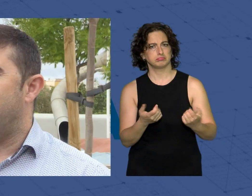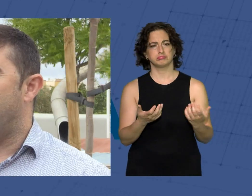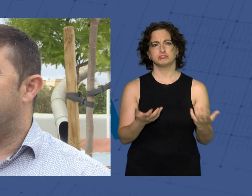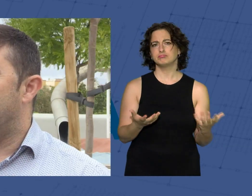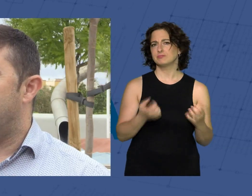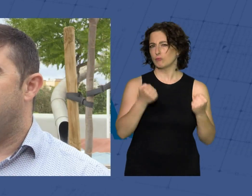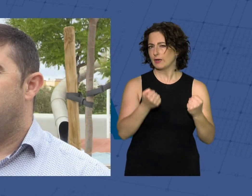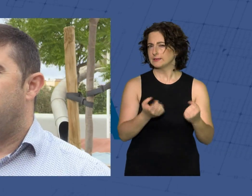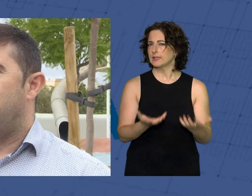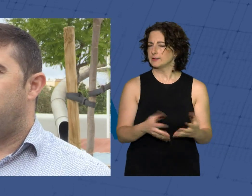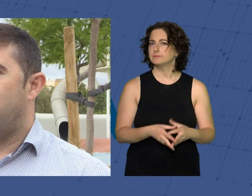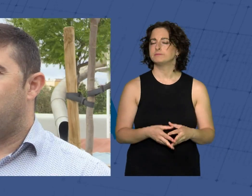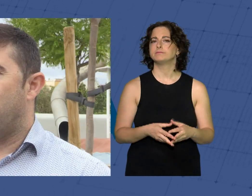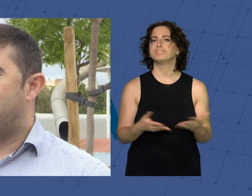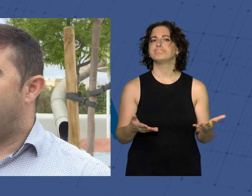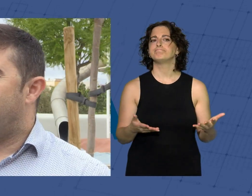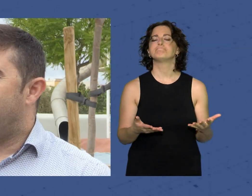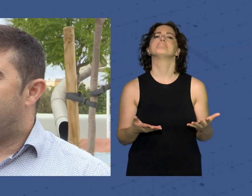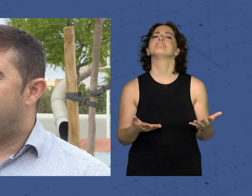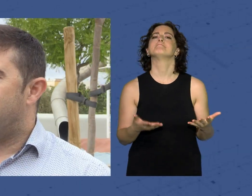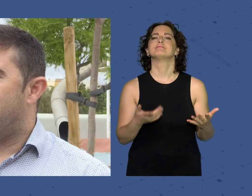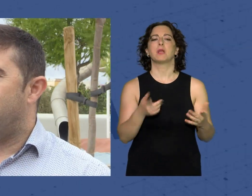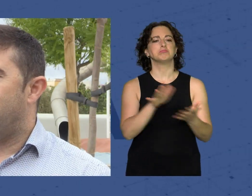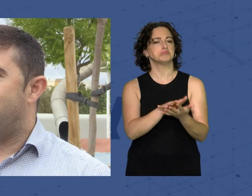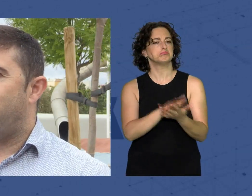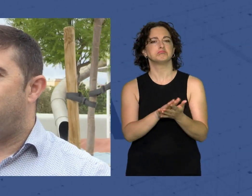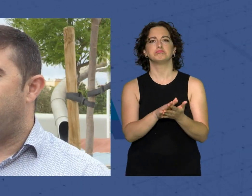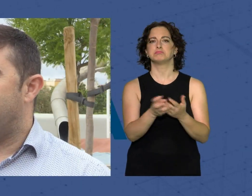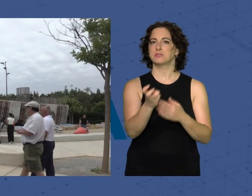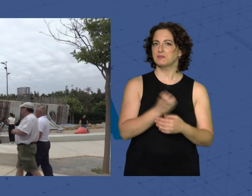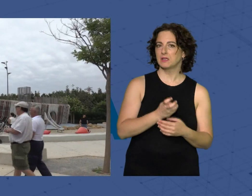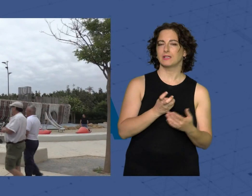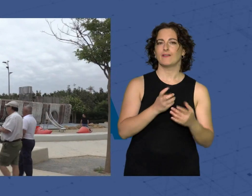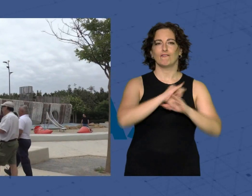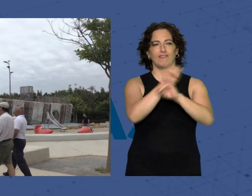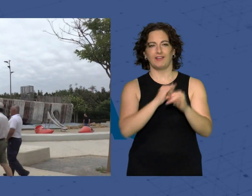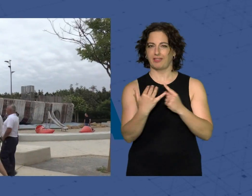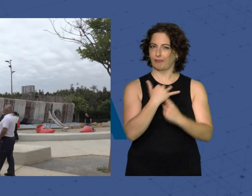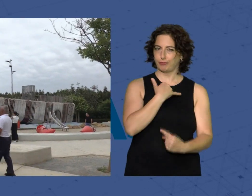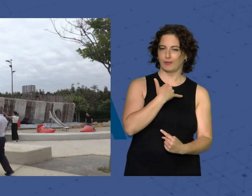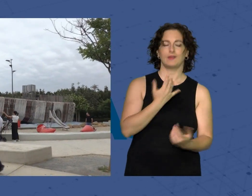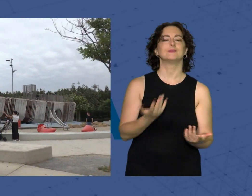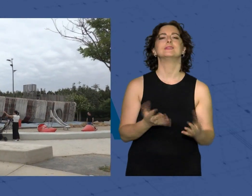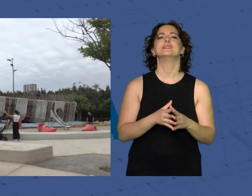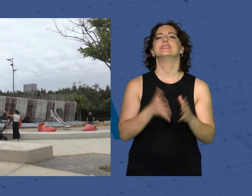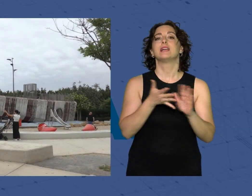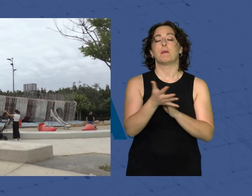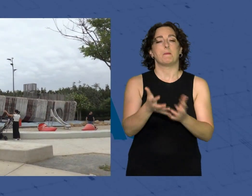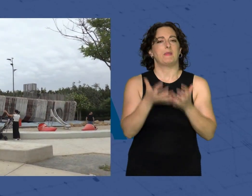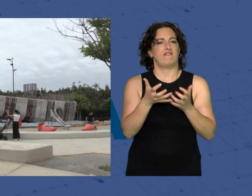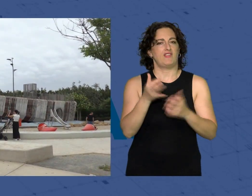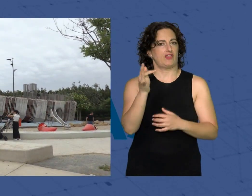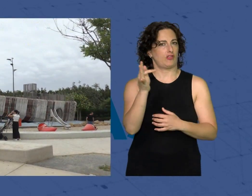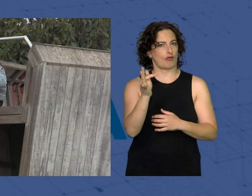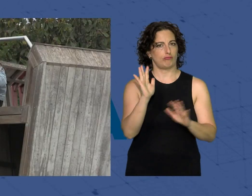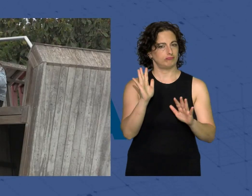fuerte y con qué serenidad entran, esa felicidad que te transmiten. Y que tiene un beneficio incalculable para